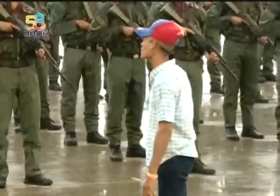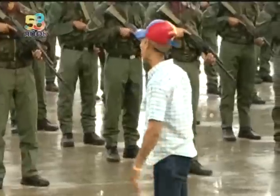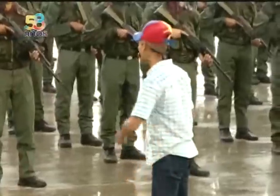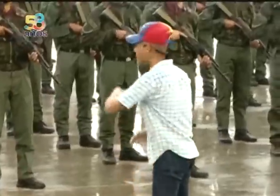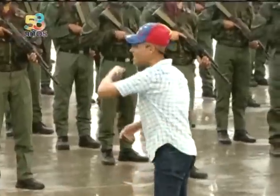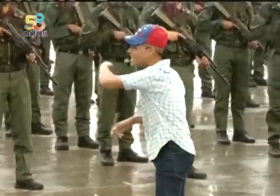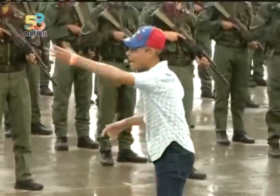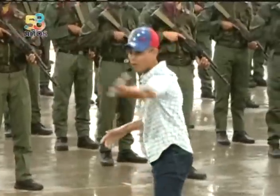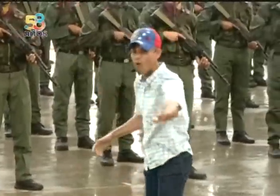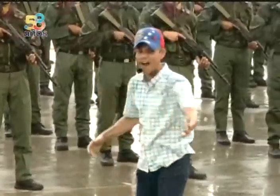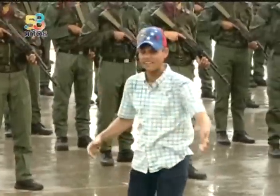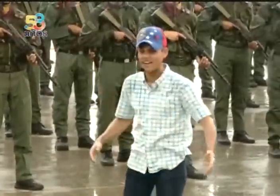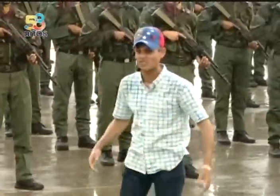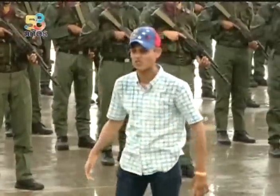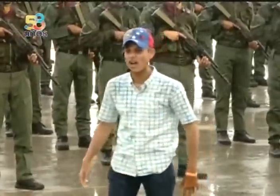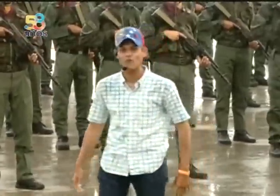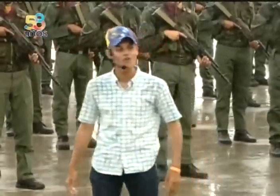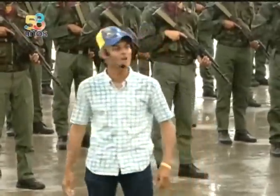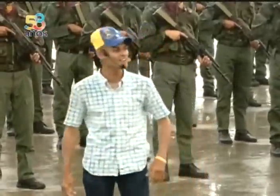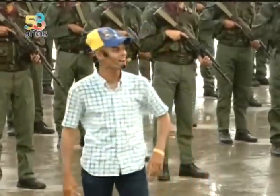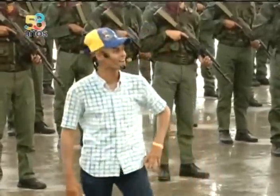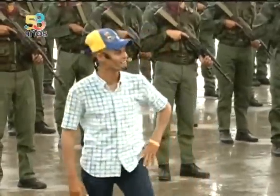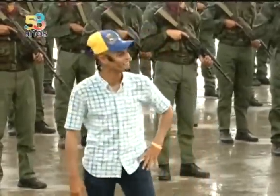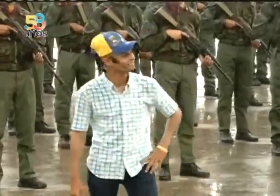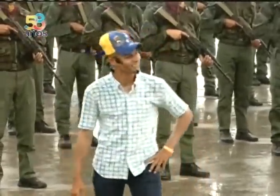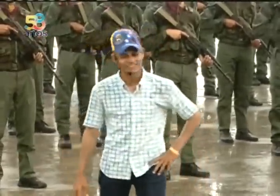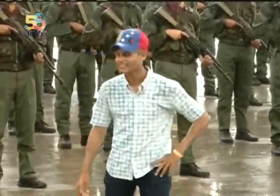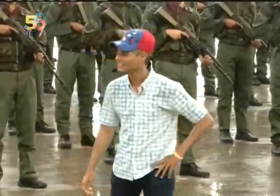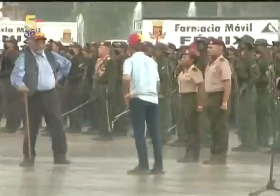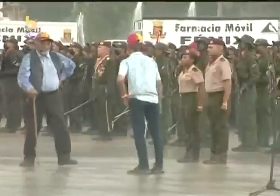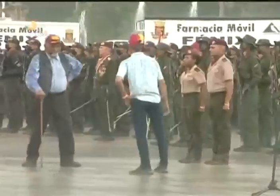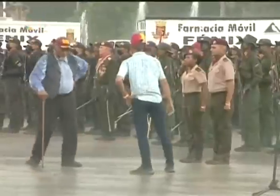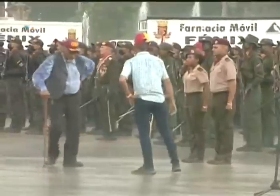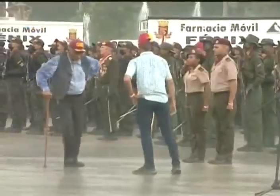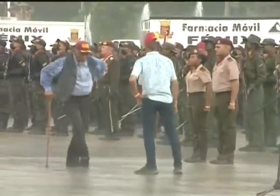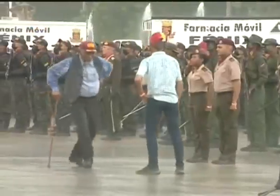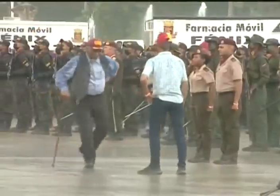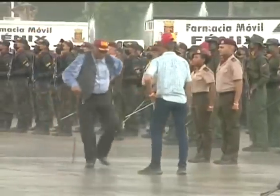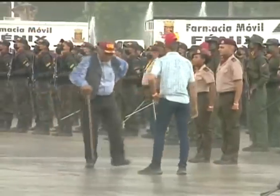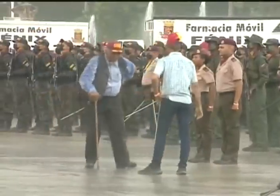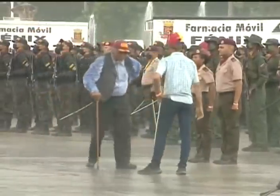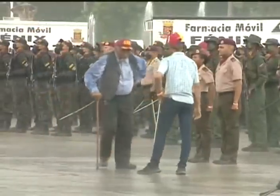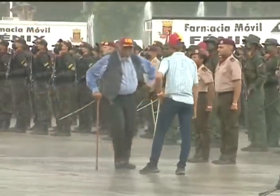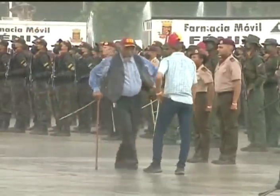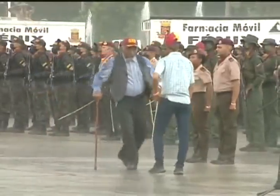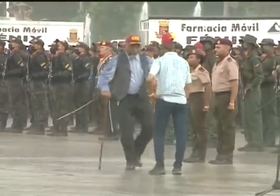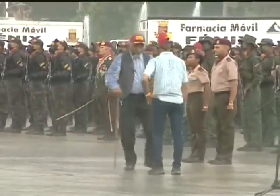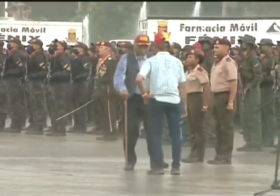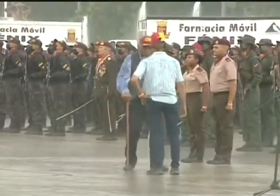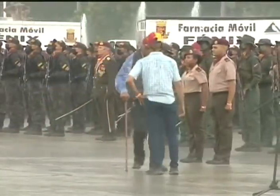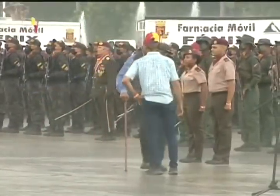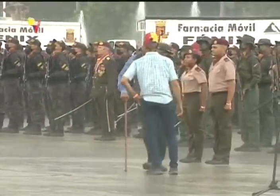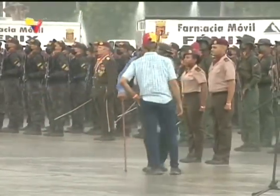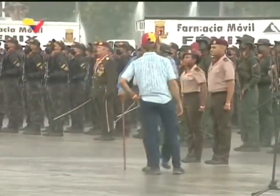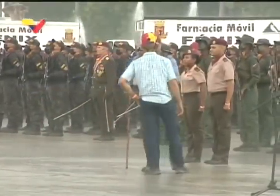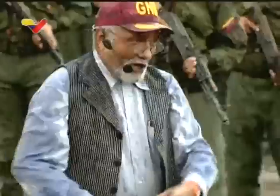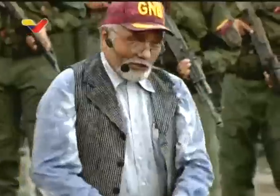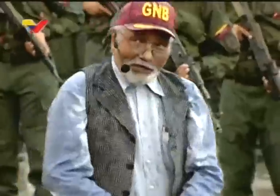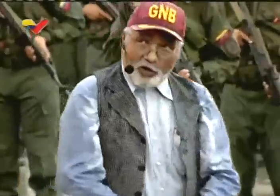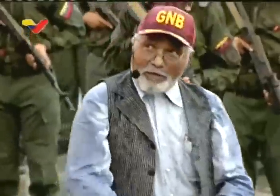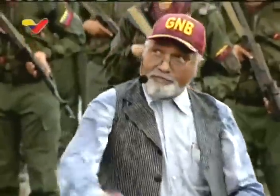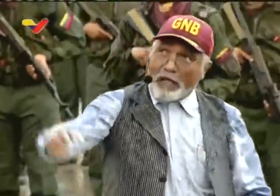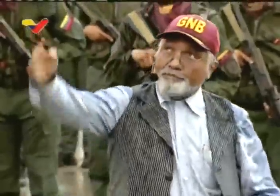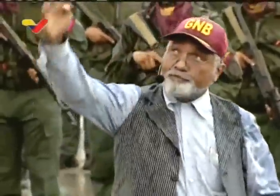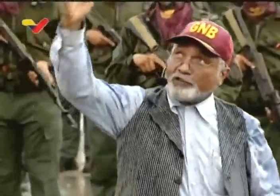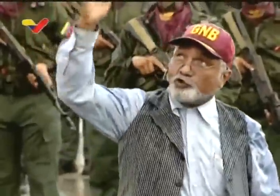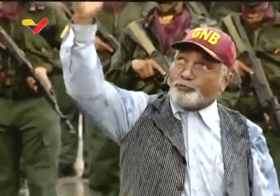preparación profesional que tiene la Guardia Nacional Bolivariana. Así es, Andresito. Así es. Y eso, hijo,